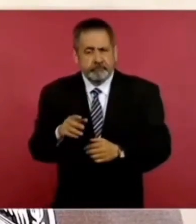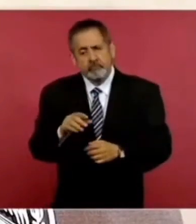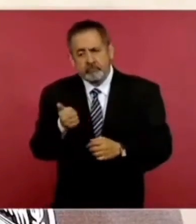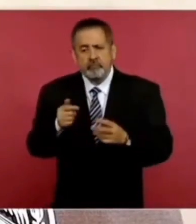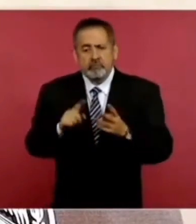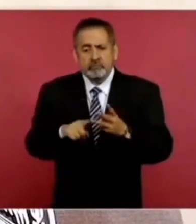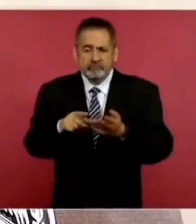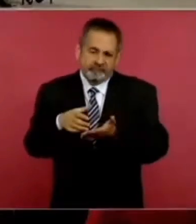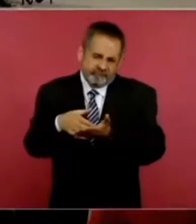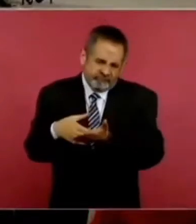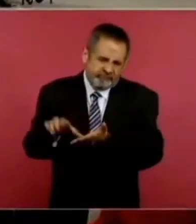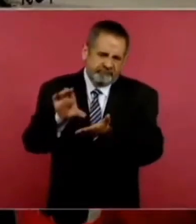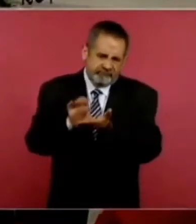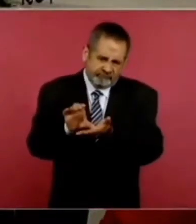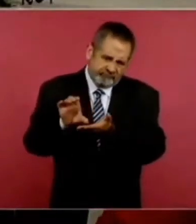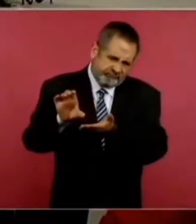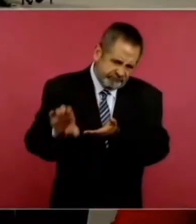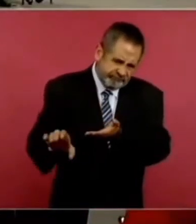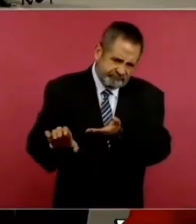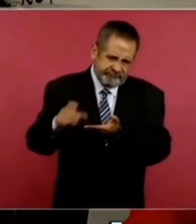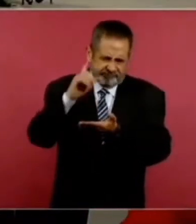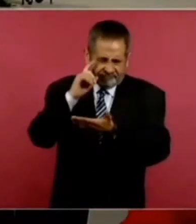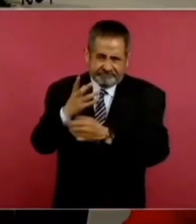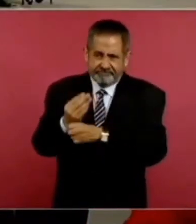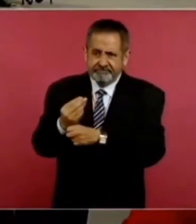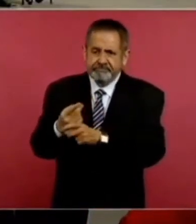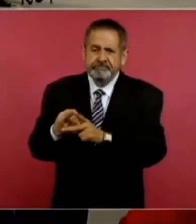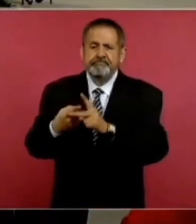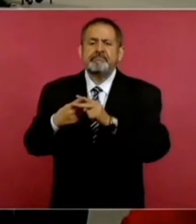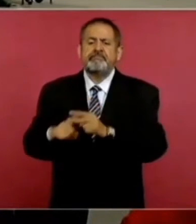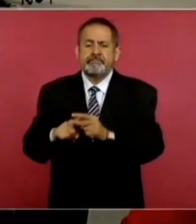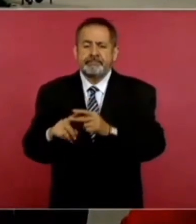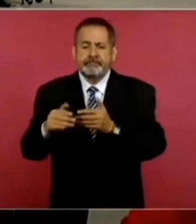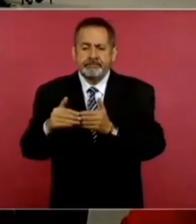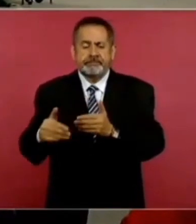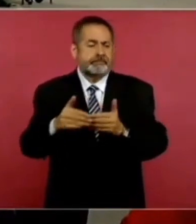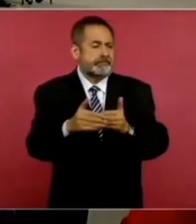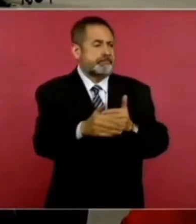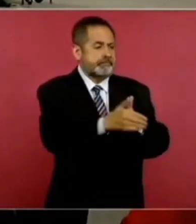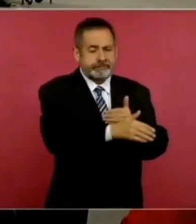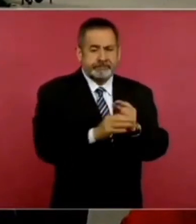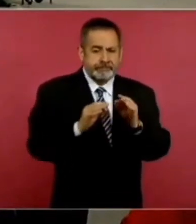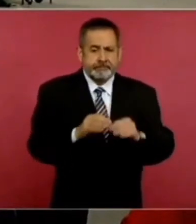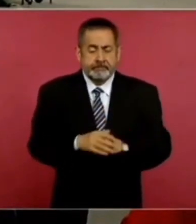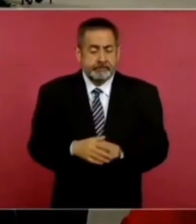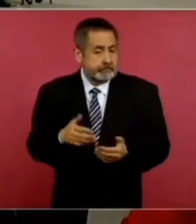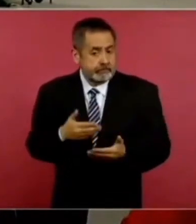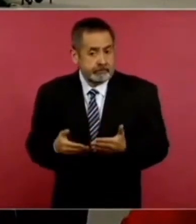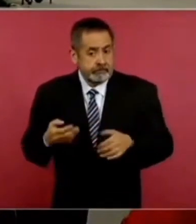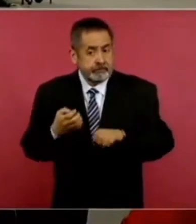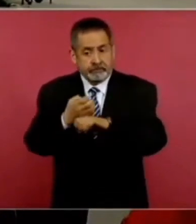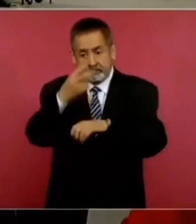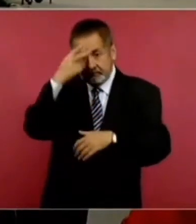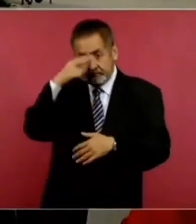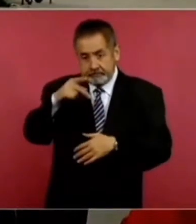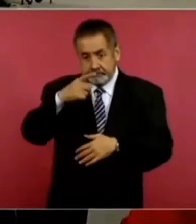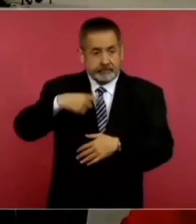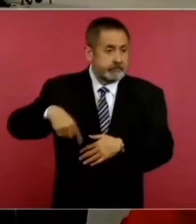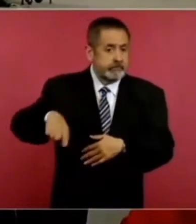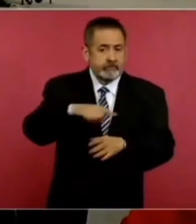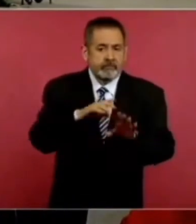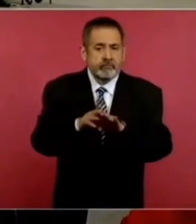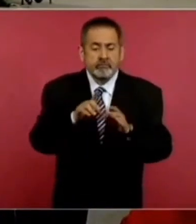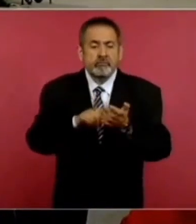una inversión importante para su puesta en marcha. Y hablo de 30 porque ahora con la entrada del Estado de México es uno de los